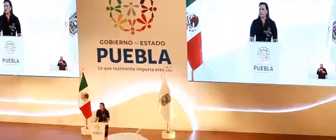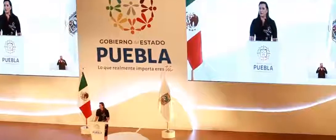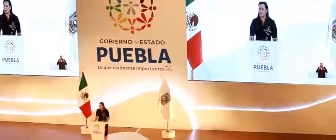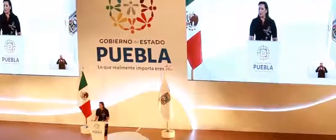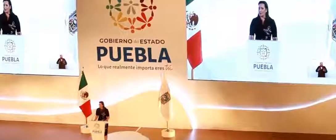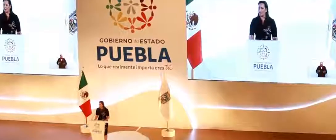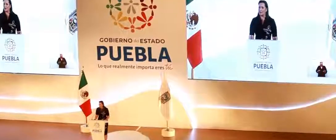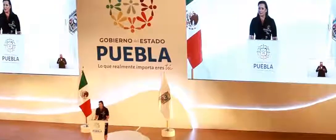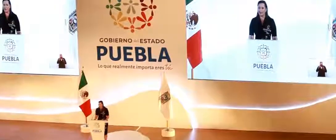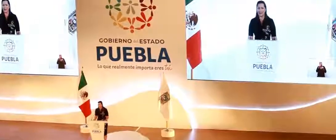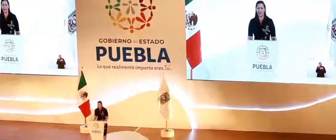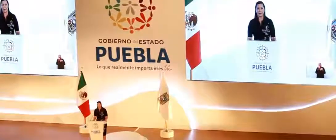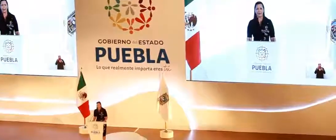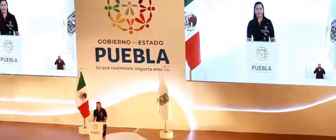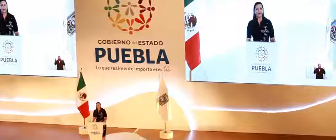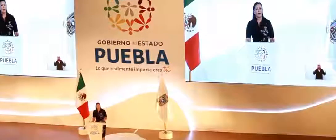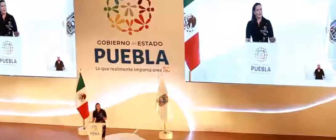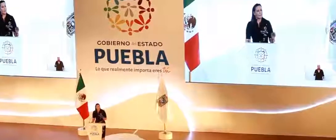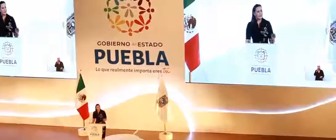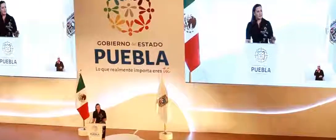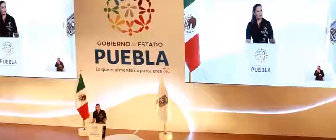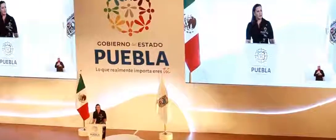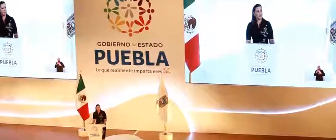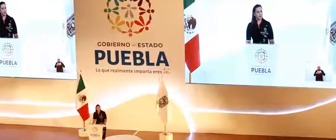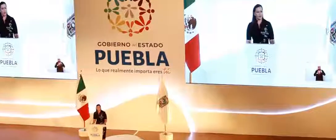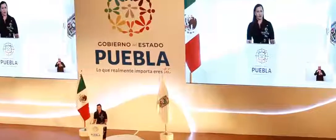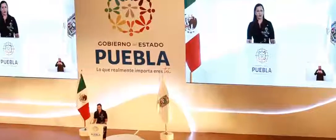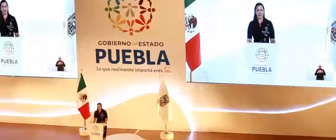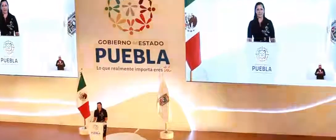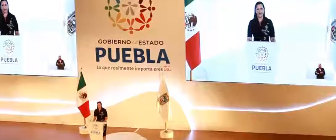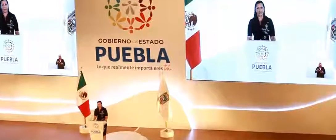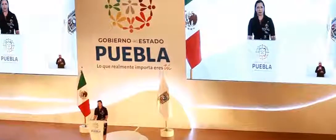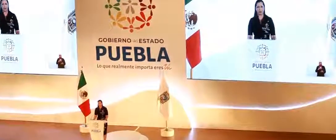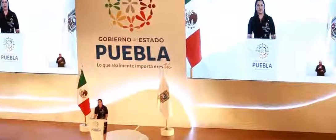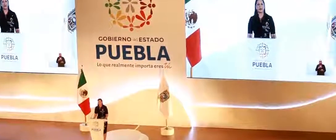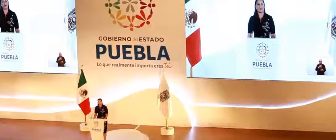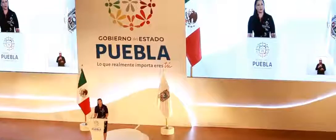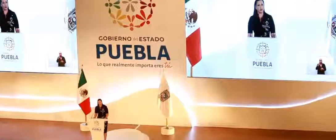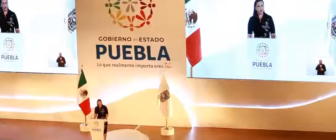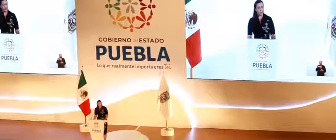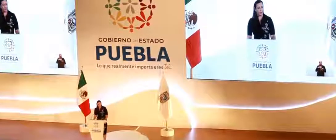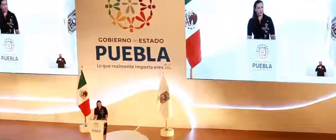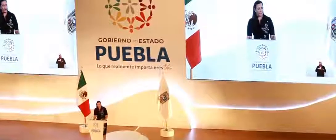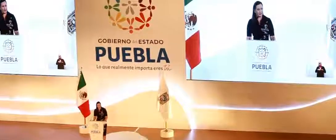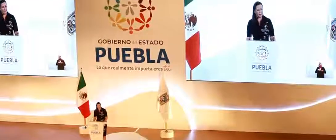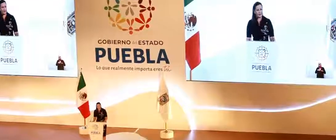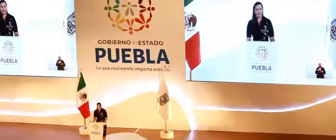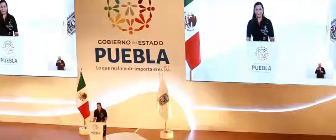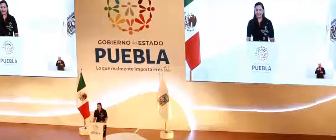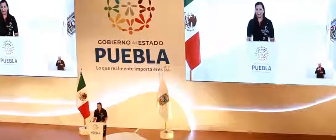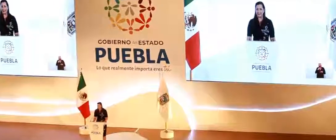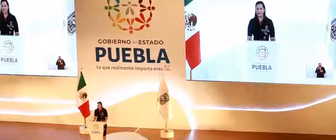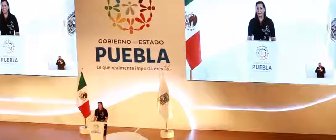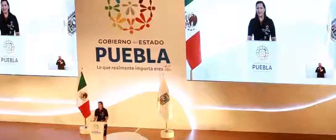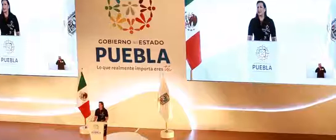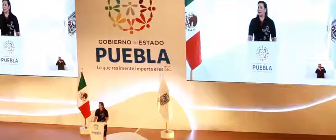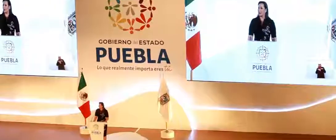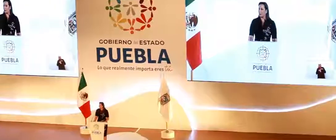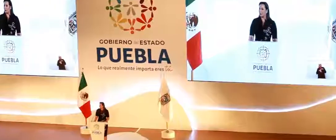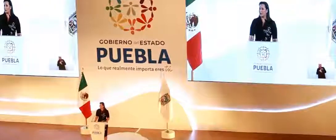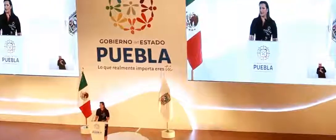progreso y no hay bienestar a pesar de los esfuerzos realizados y reconociendo debilidades internas